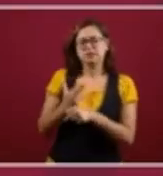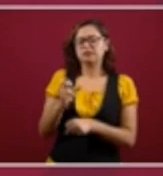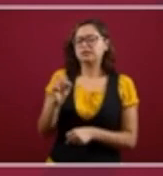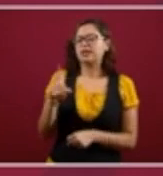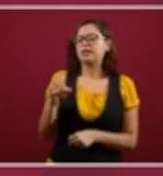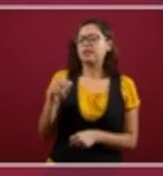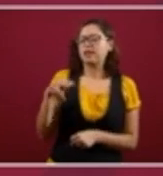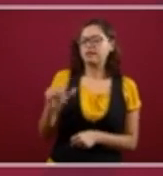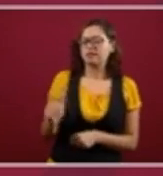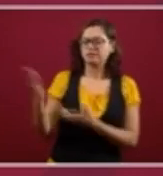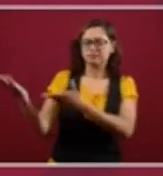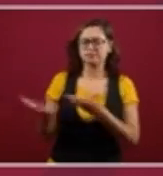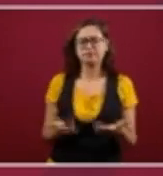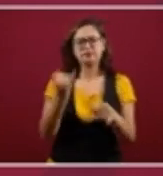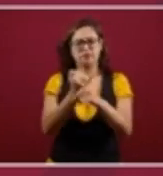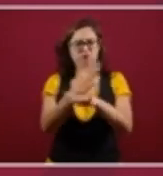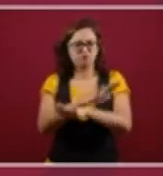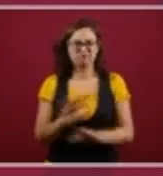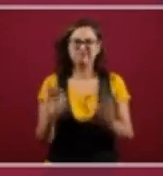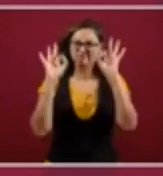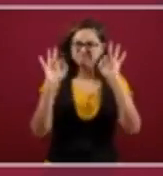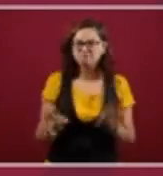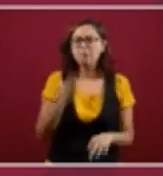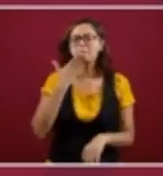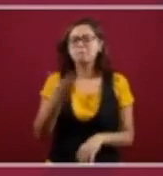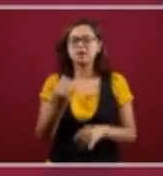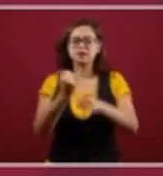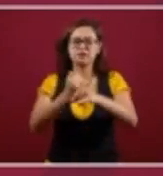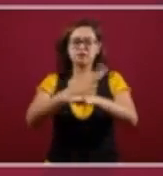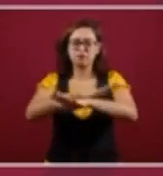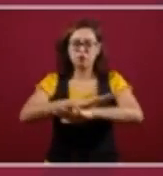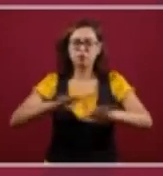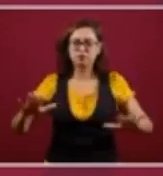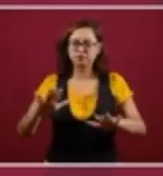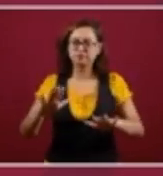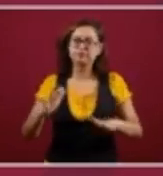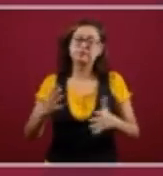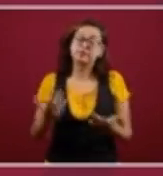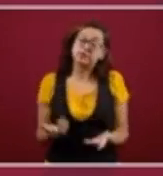bien sobre estos datos. Entonces, ofrezco que la